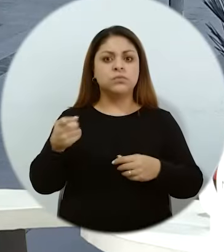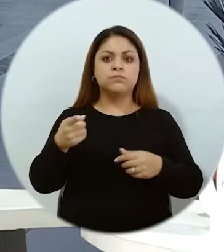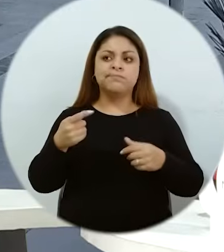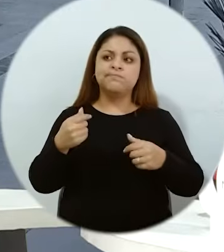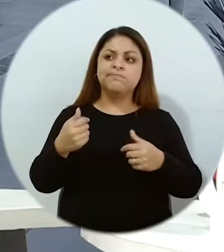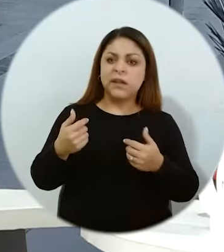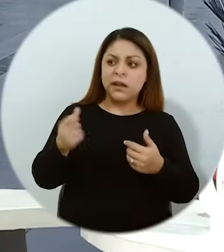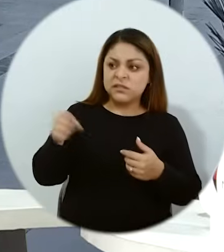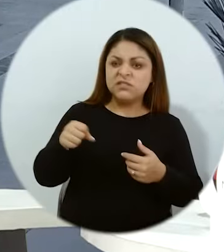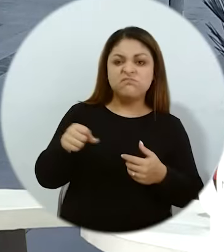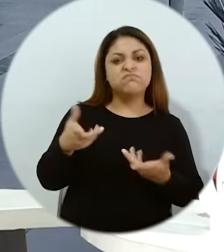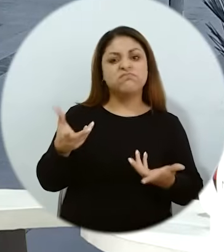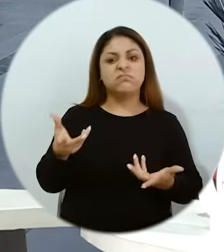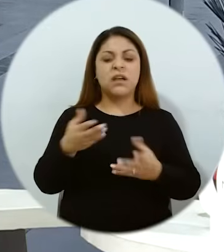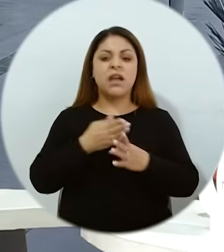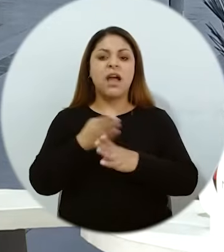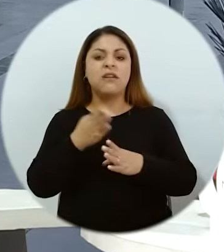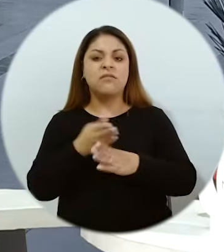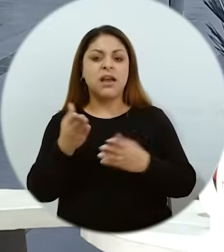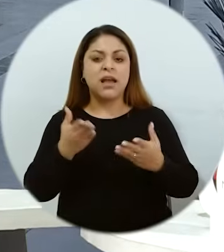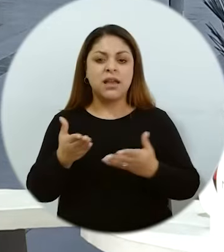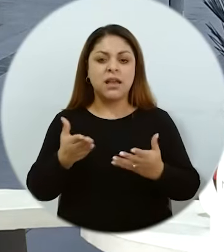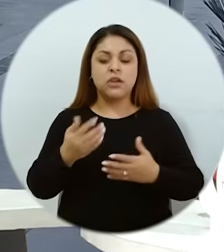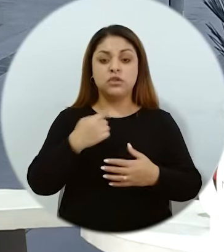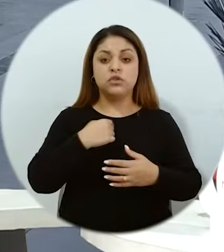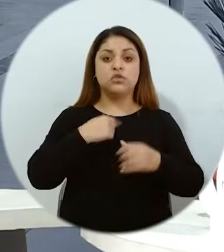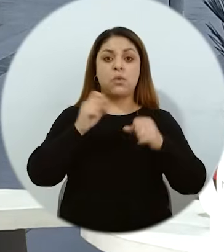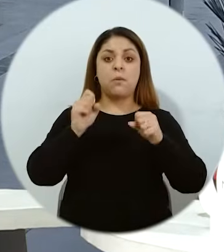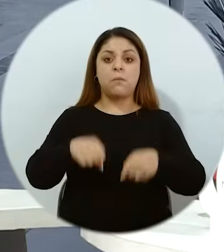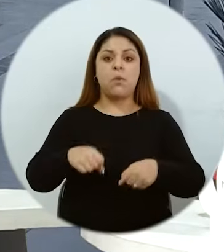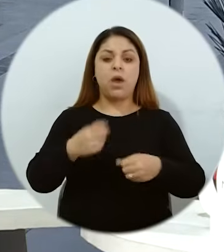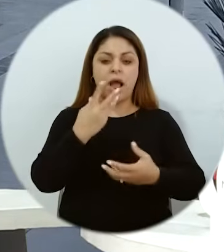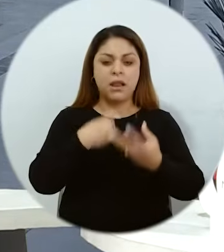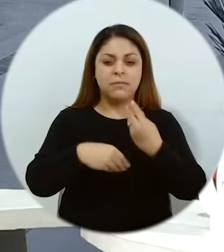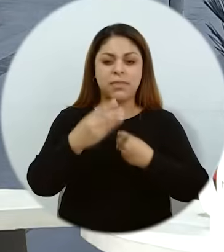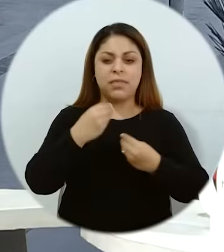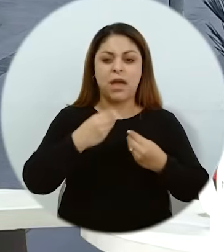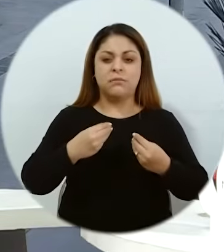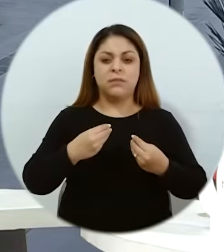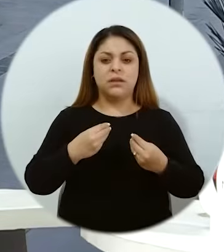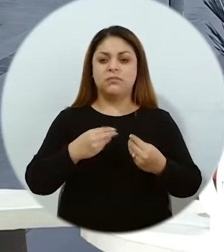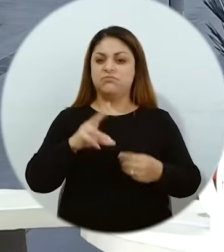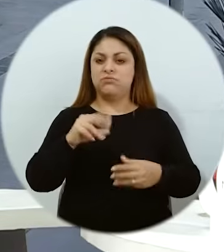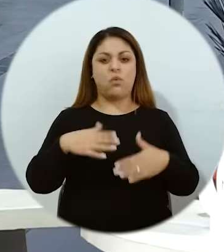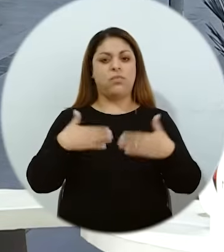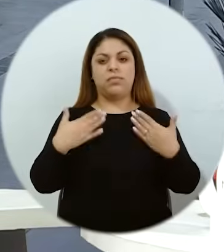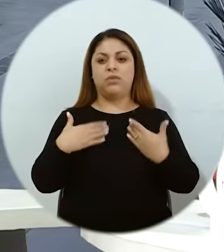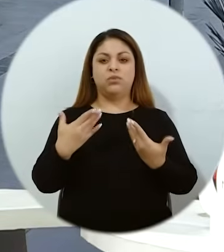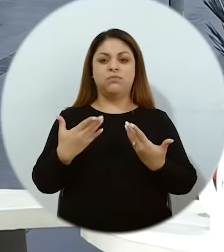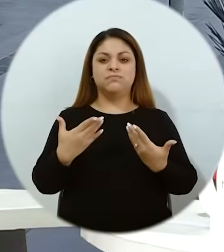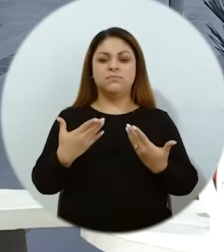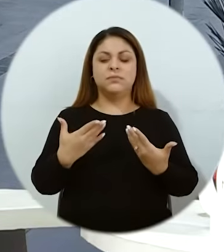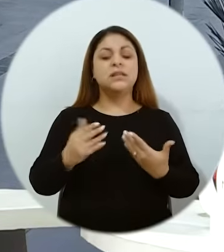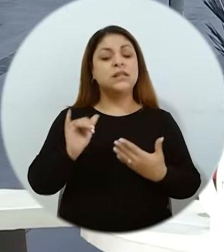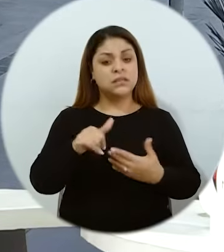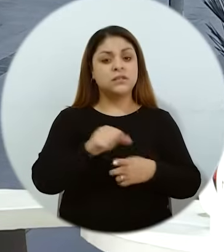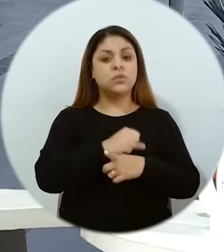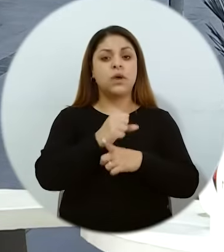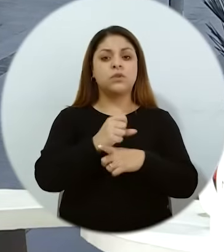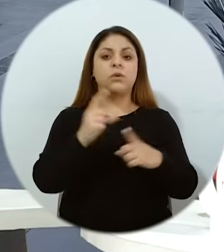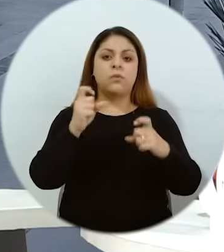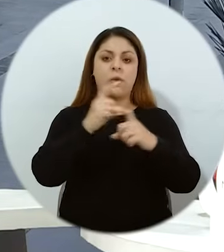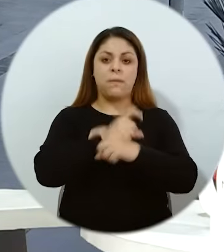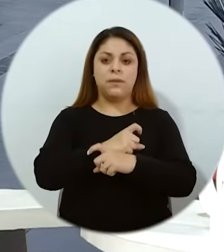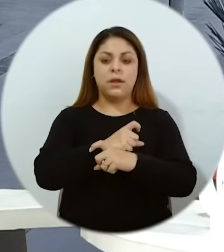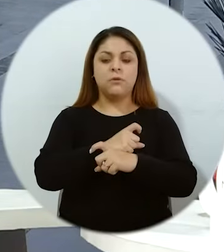están concibiendo su carrera así, como una carrera en la cual yo puedo alimentarme del descontento. Y eso genera una situación